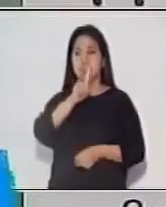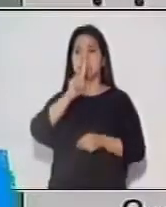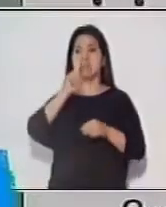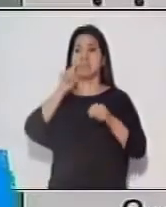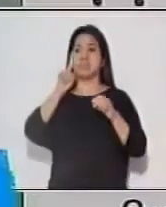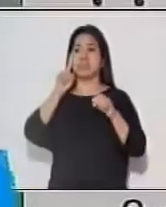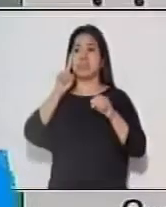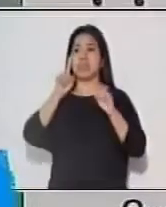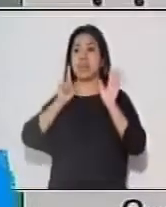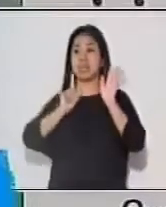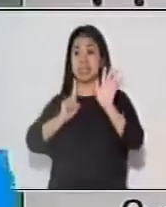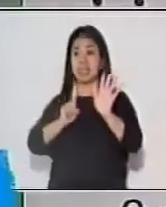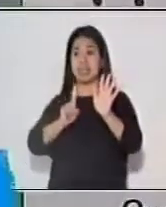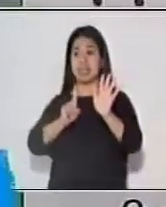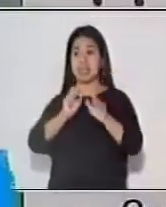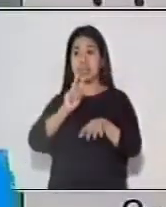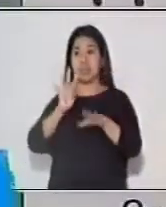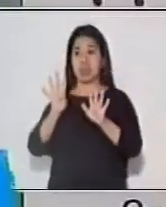0.1629.